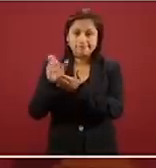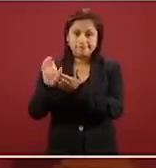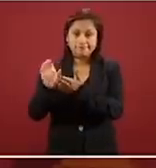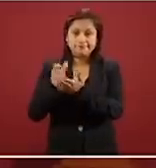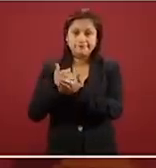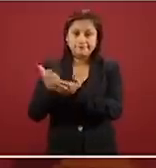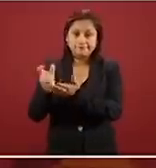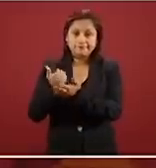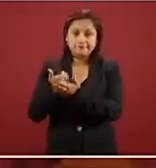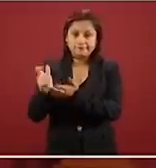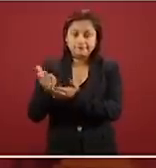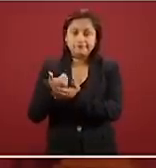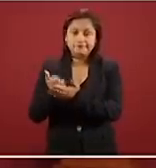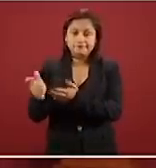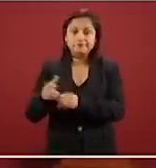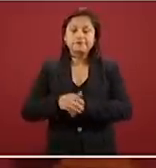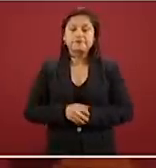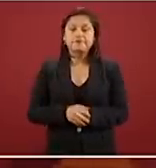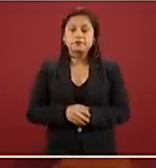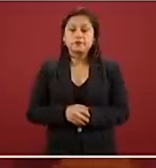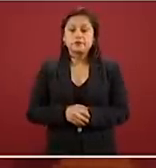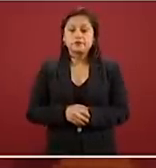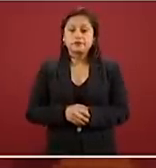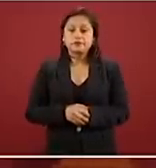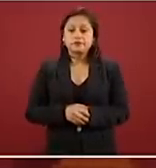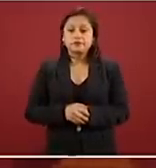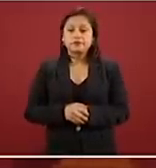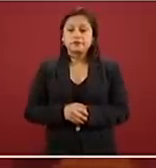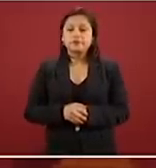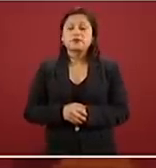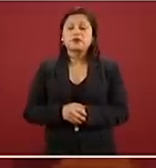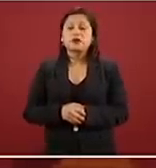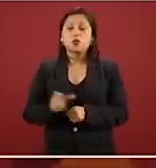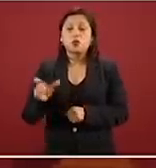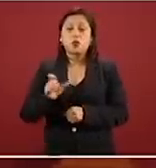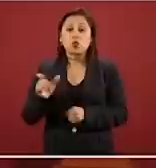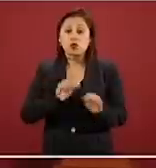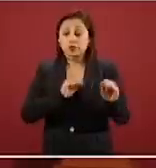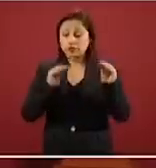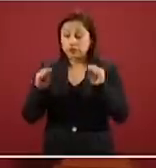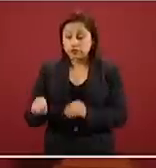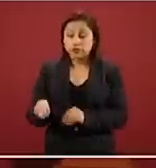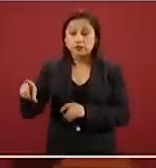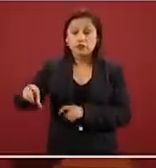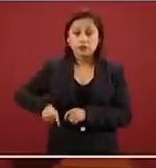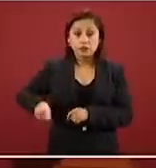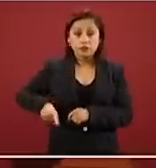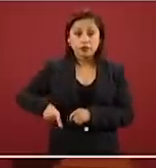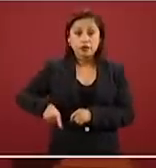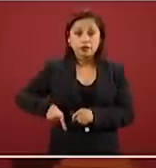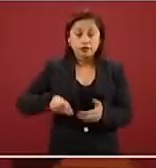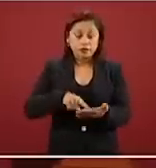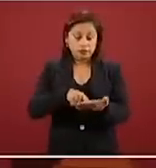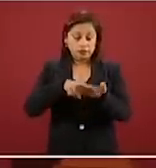La recibimos en 44.9.